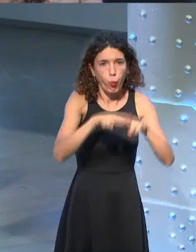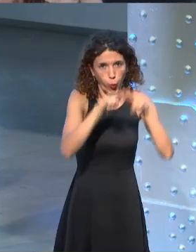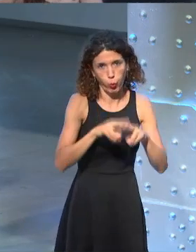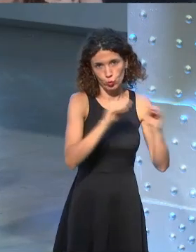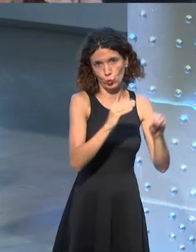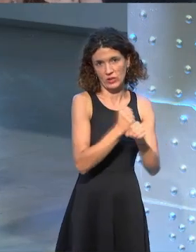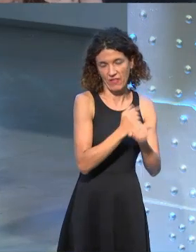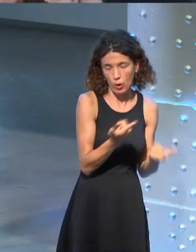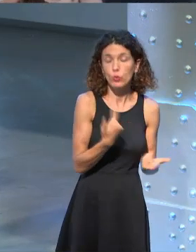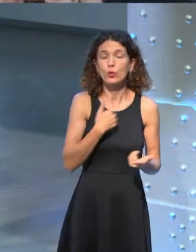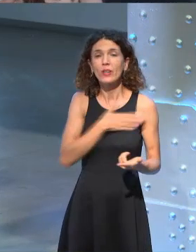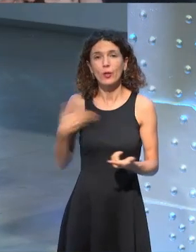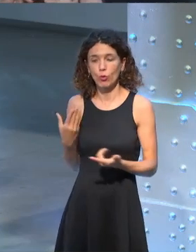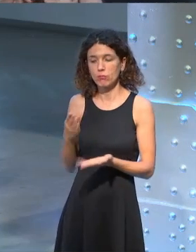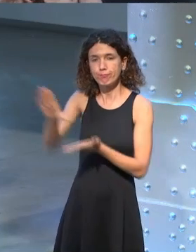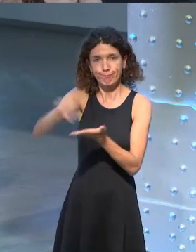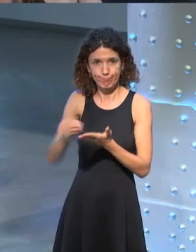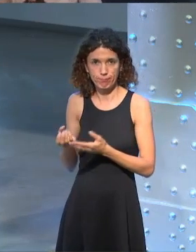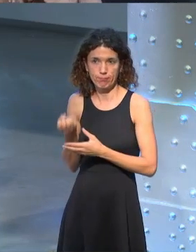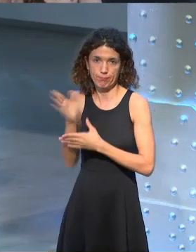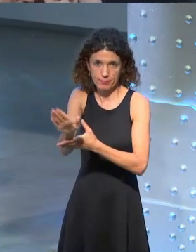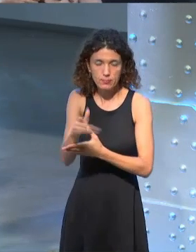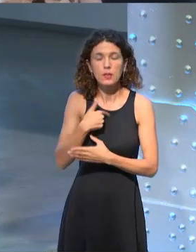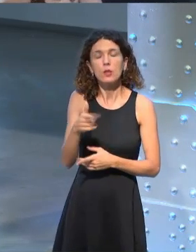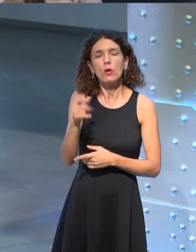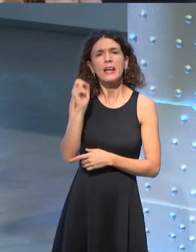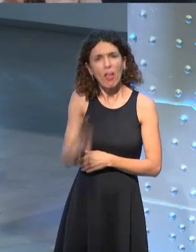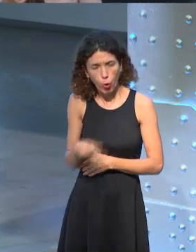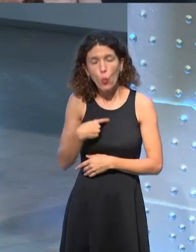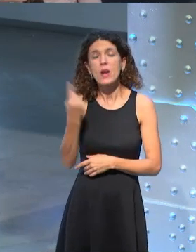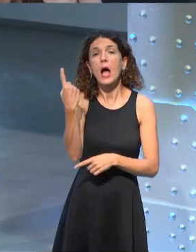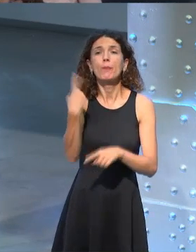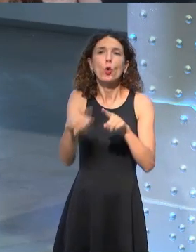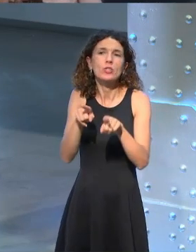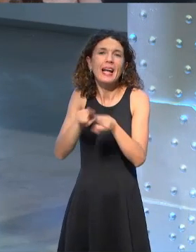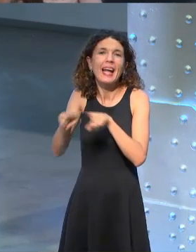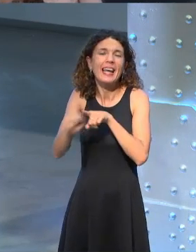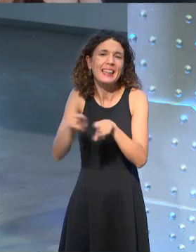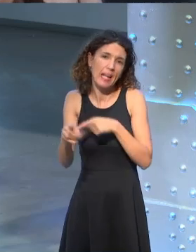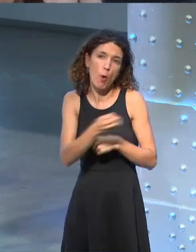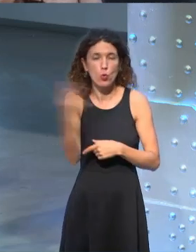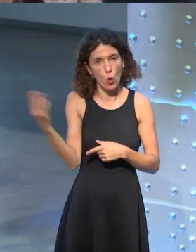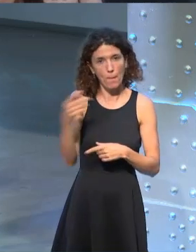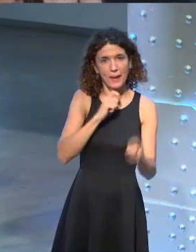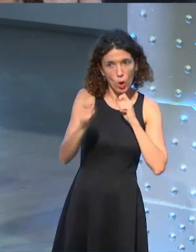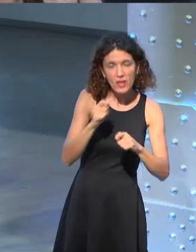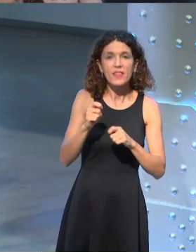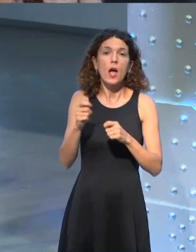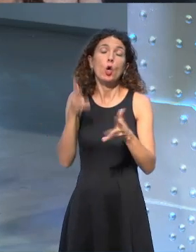Ángela. Sí, quiero hacer una aportación. Tienes toda la razón. Una de las cosas que criticamos algunos periodistas y consultores